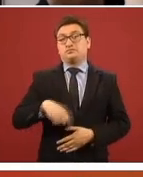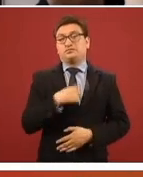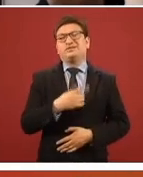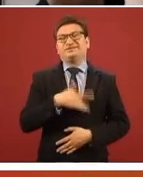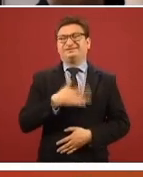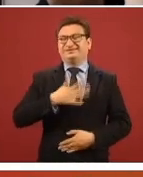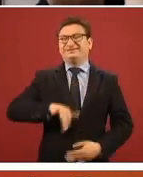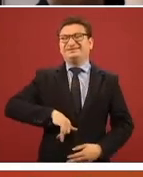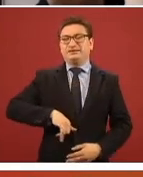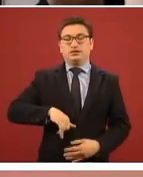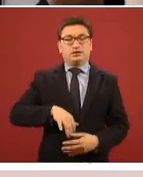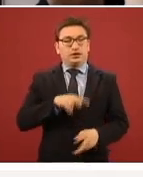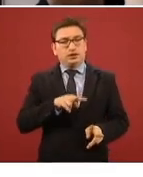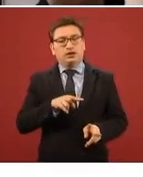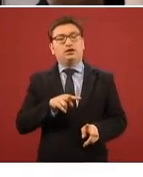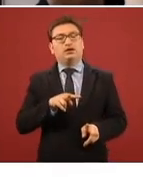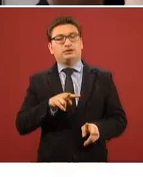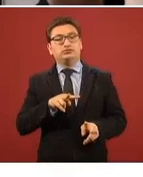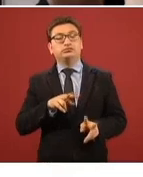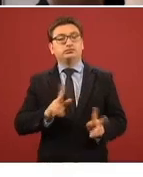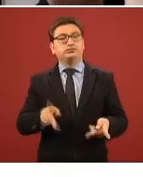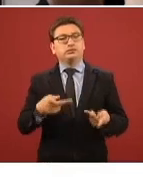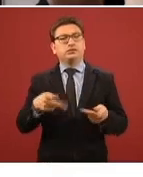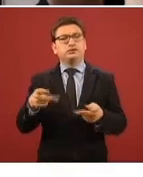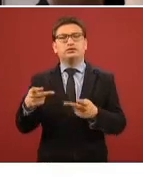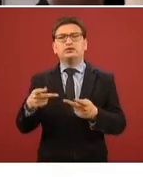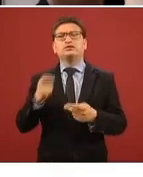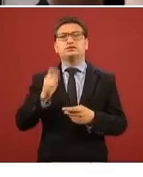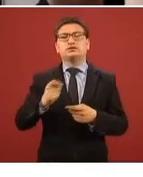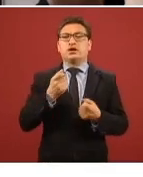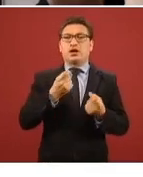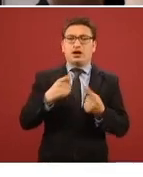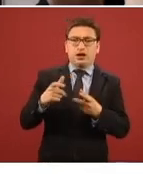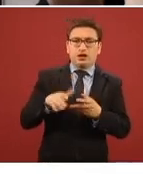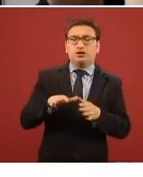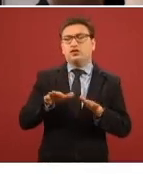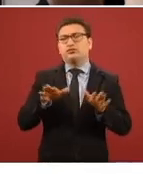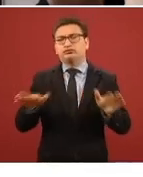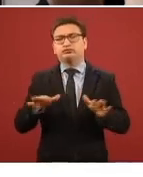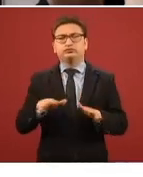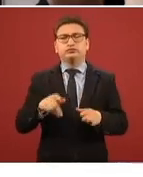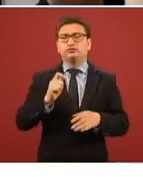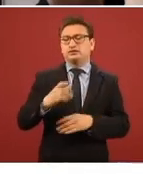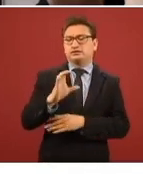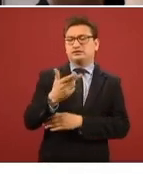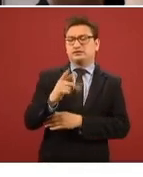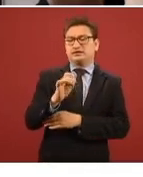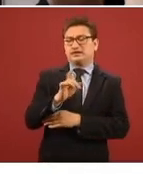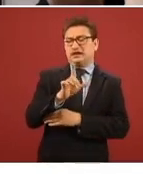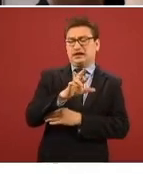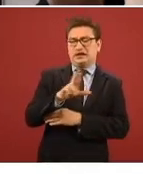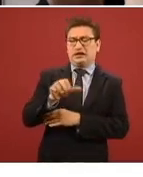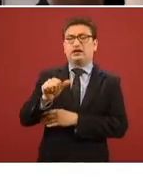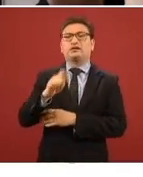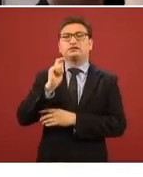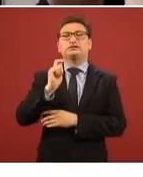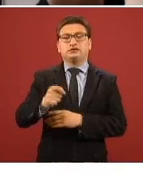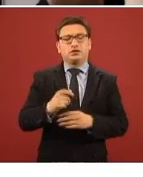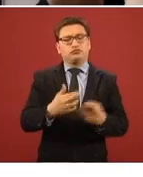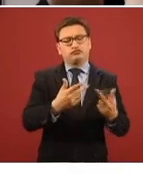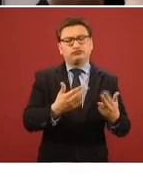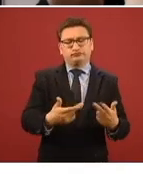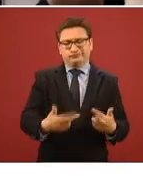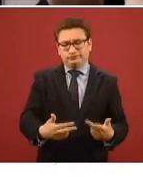nos llamó la atención venimos vendimos algunas aeronaves tipo chatarra que quiero decir chatarra que se ya desmanteladas